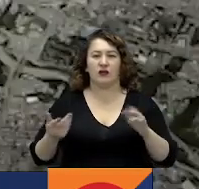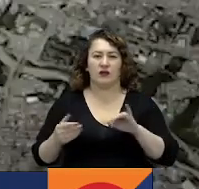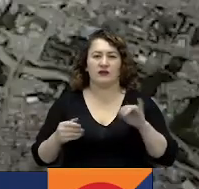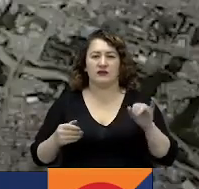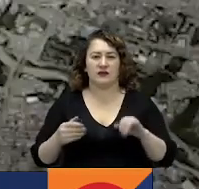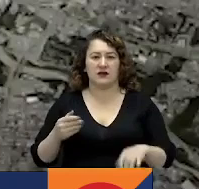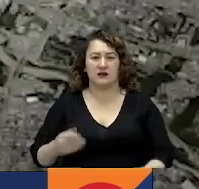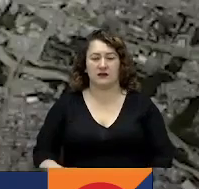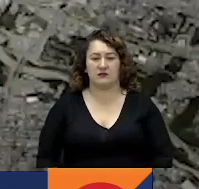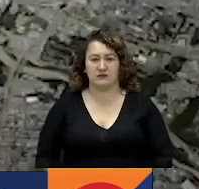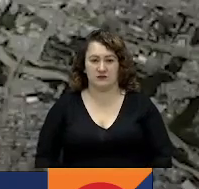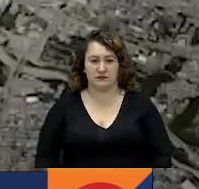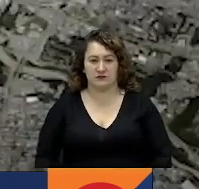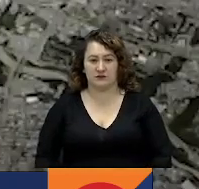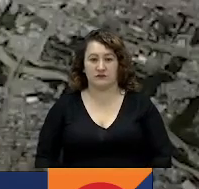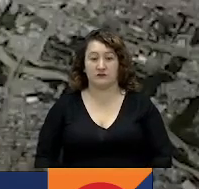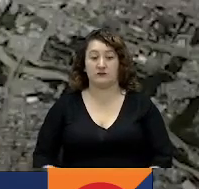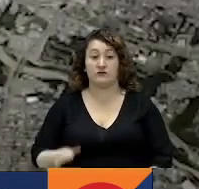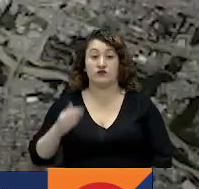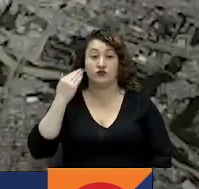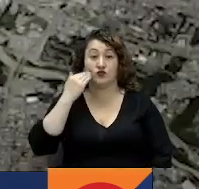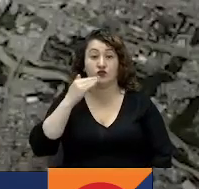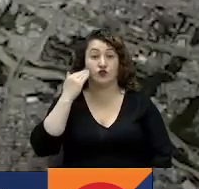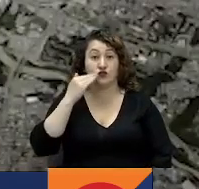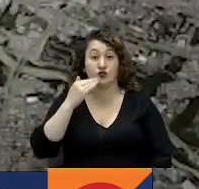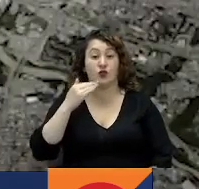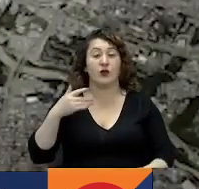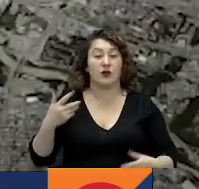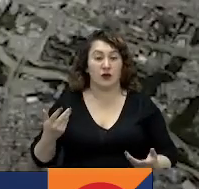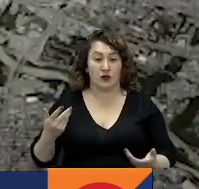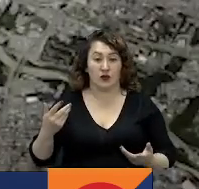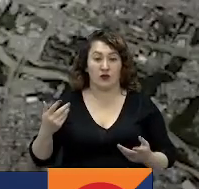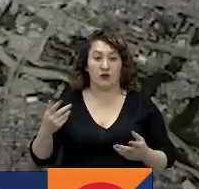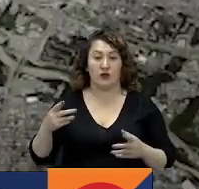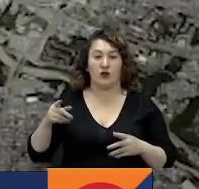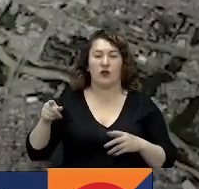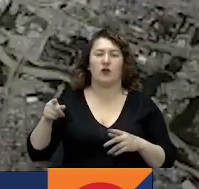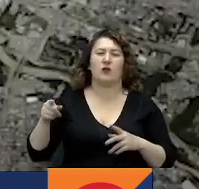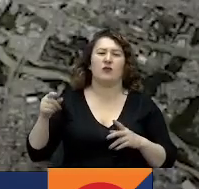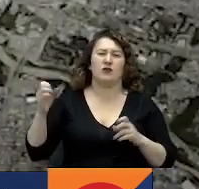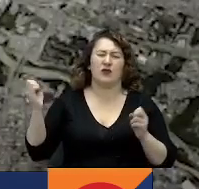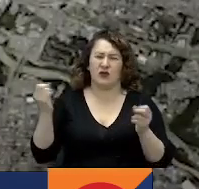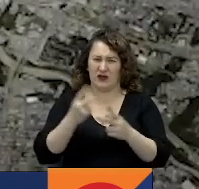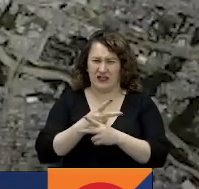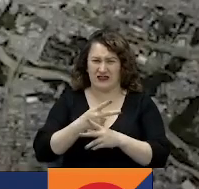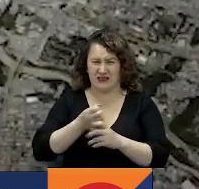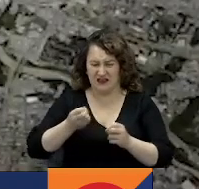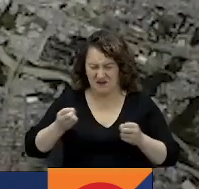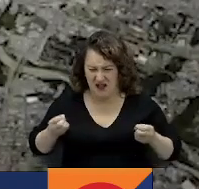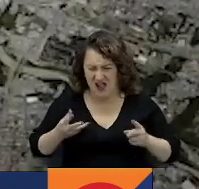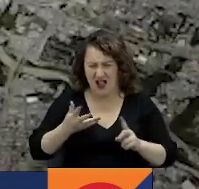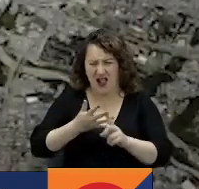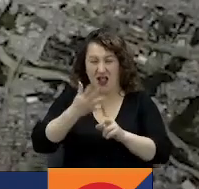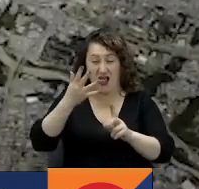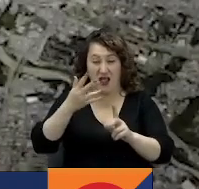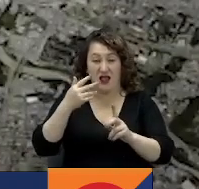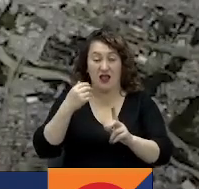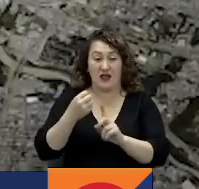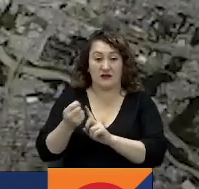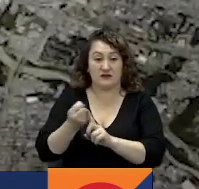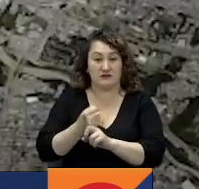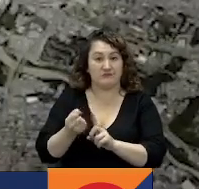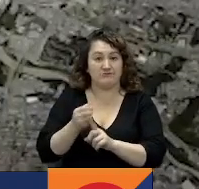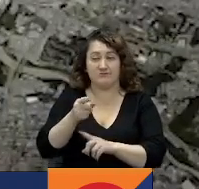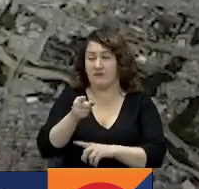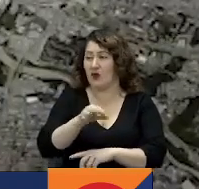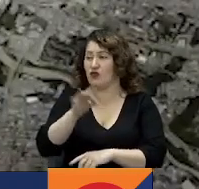cuello. Se pudo establecer que la mujer habría sido víctima de un ciclo de violencia física y verbal por parte del investigado y que nunca denunció